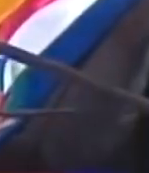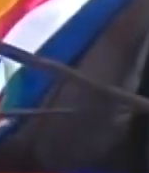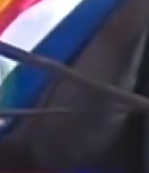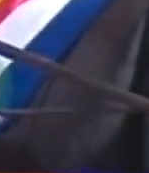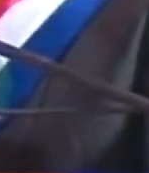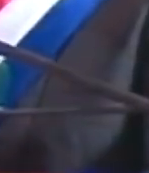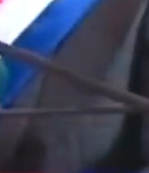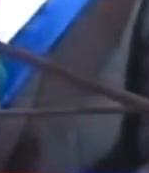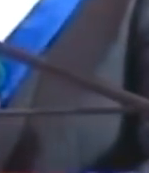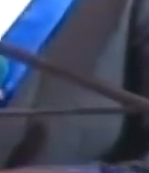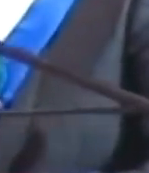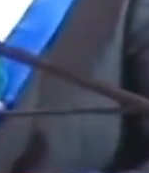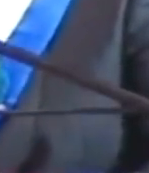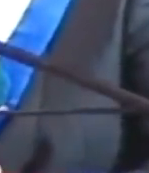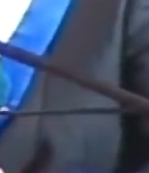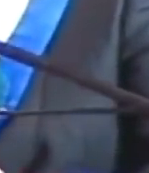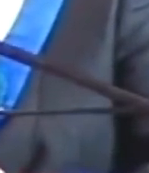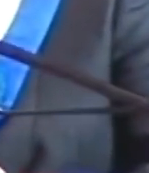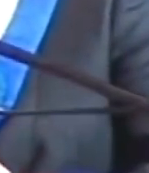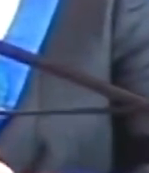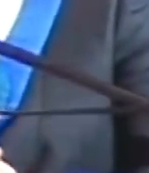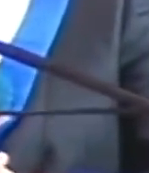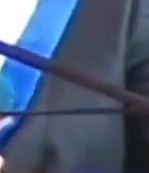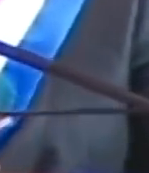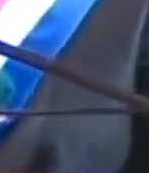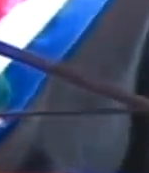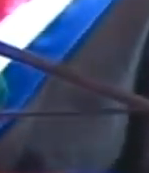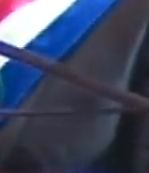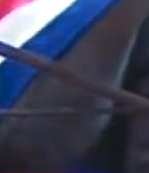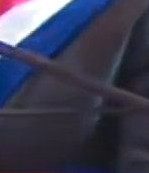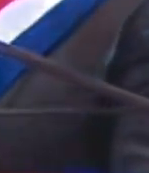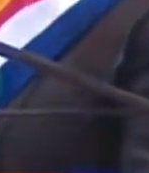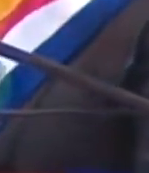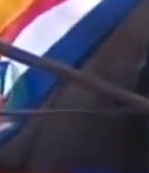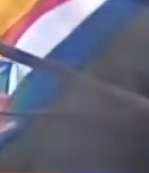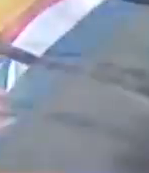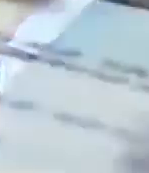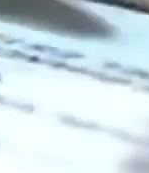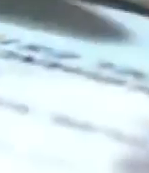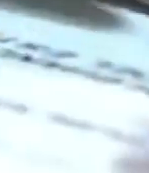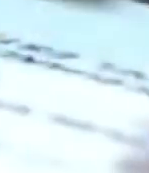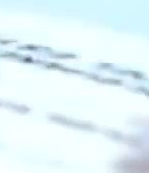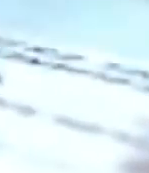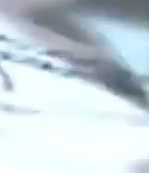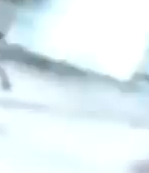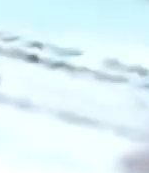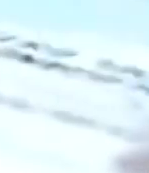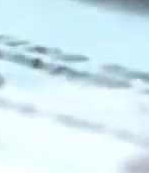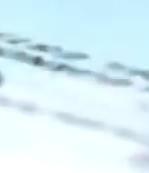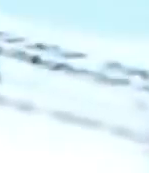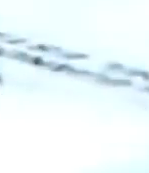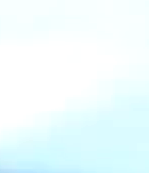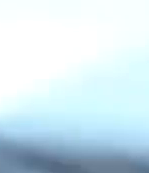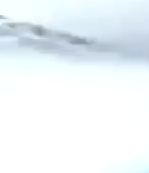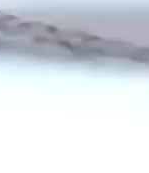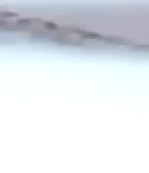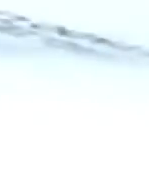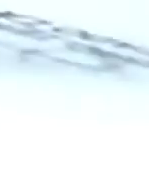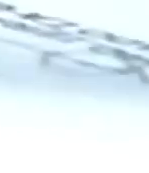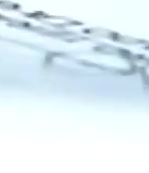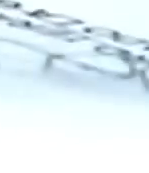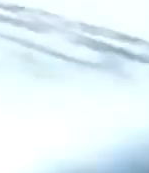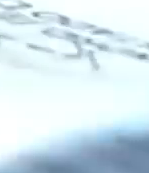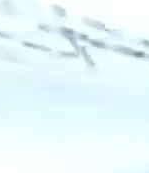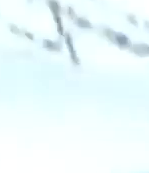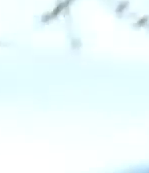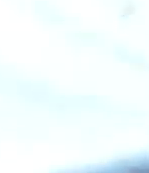a firmar mi primer decreto de gobierno. Y este decreto no es nada más y nada menos que